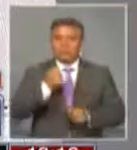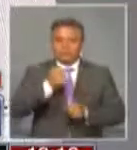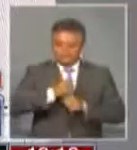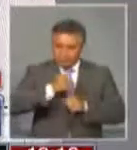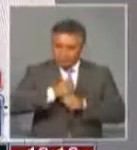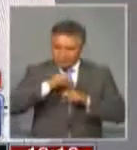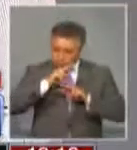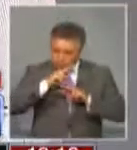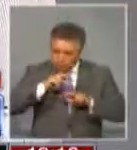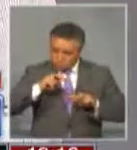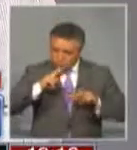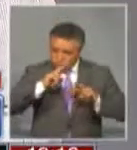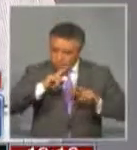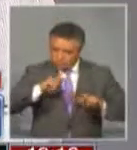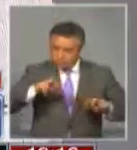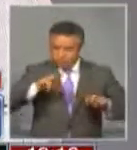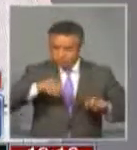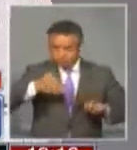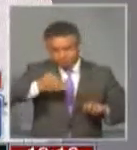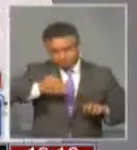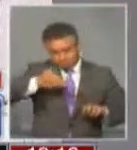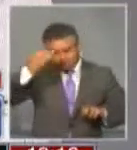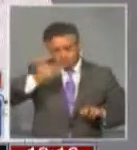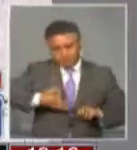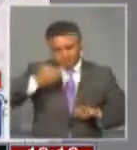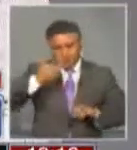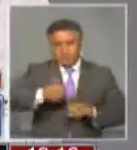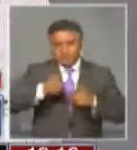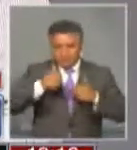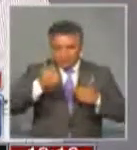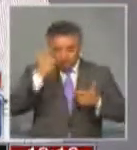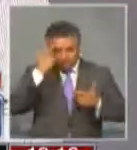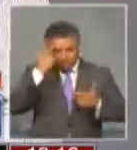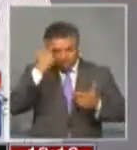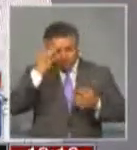un trabajo bien hecho, consensuado, ¿cierto?